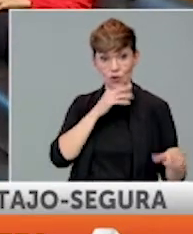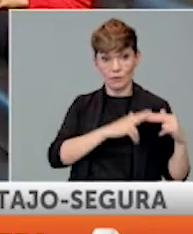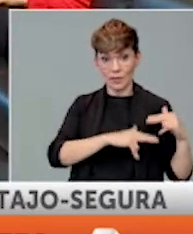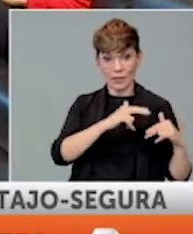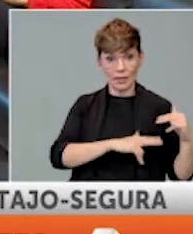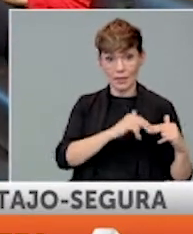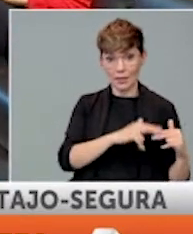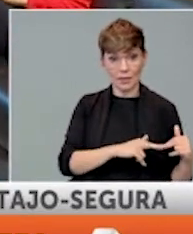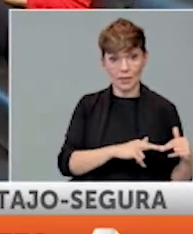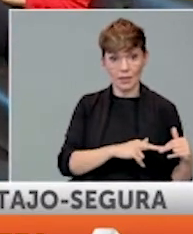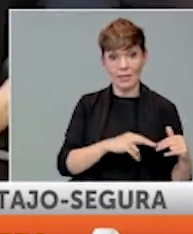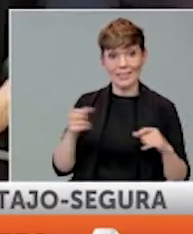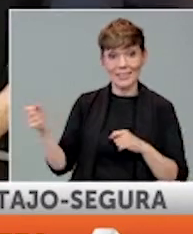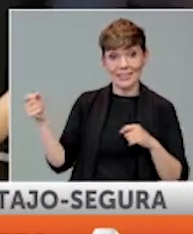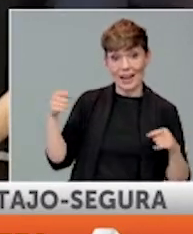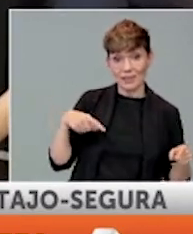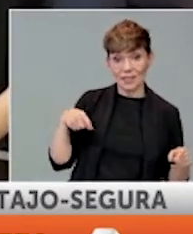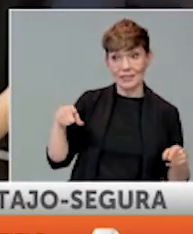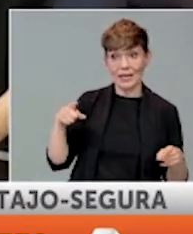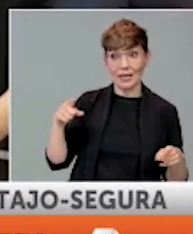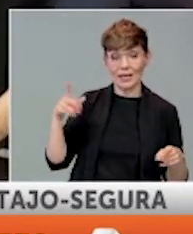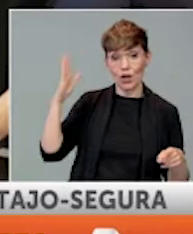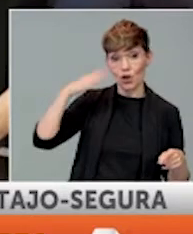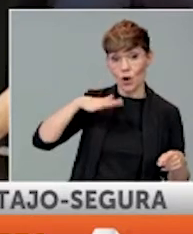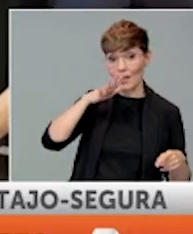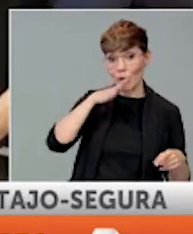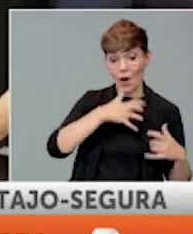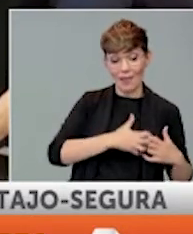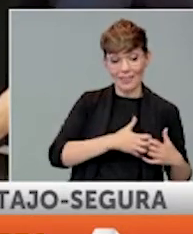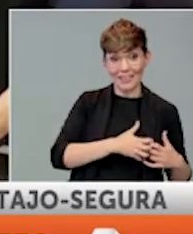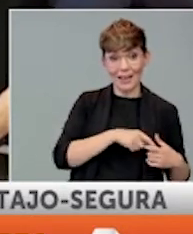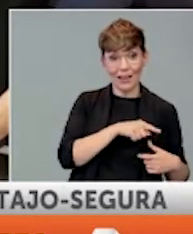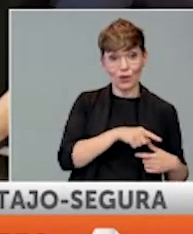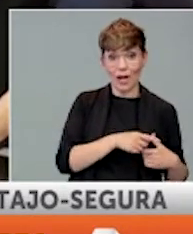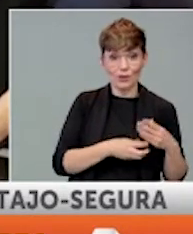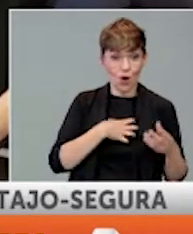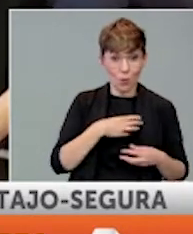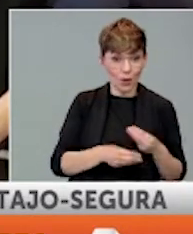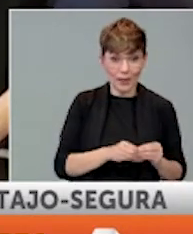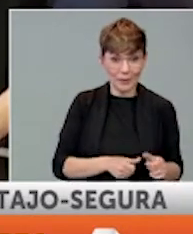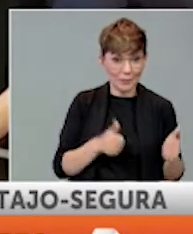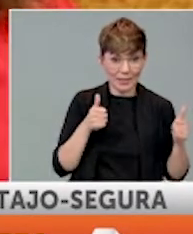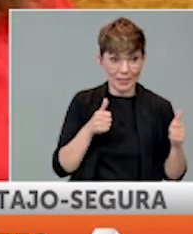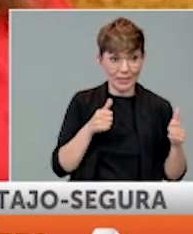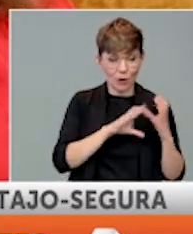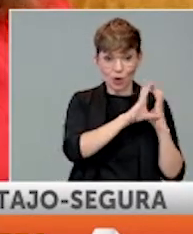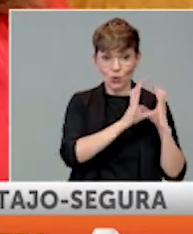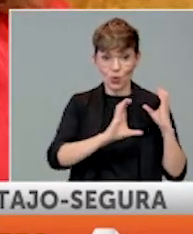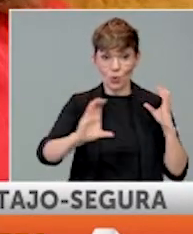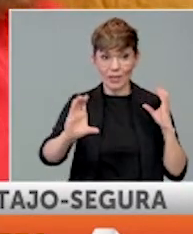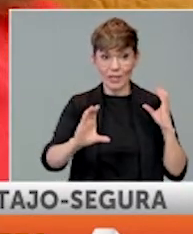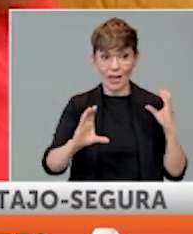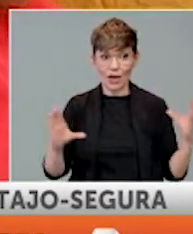del trasvase, si un año no viene agua del trasvase, la desaladora de Torrevieja no podrá salir de su entorno. No tiene ni una tubería que conecte con las